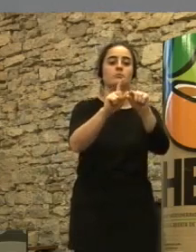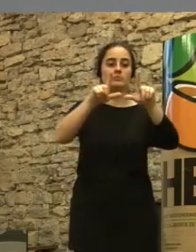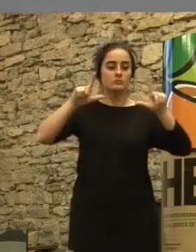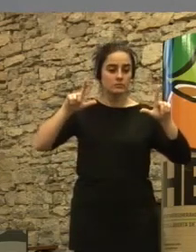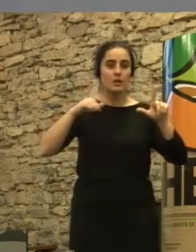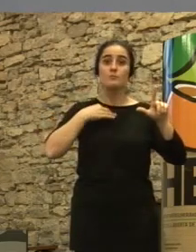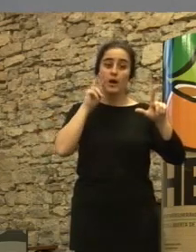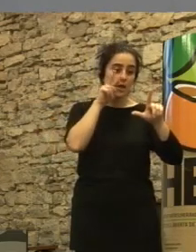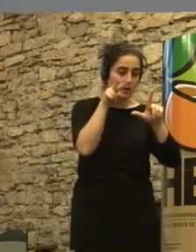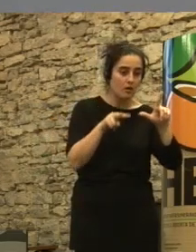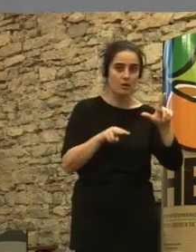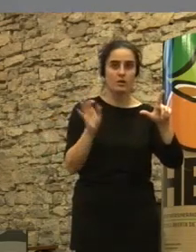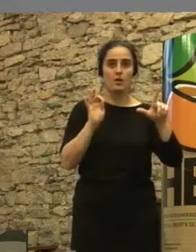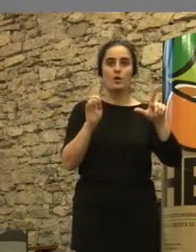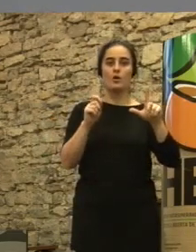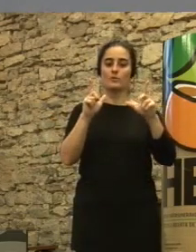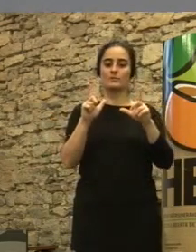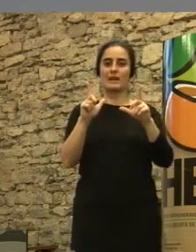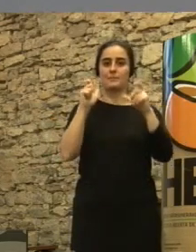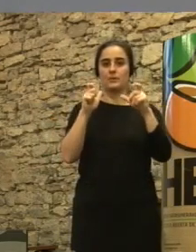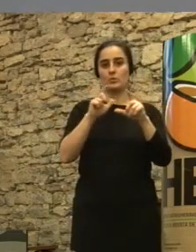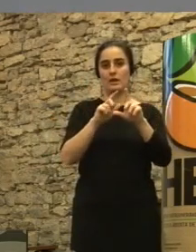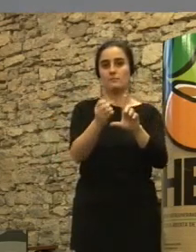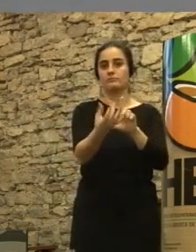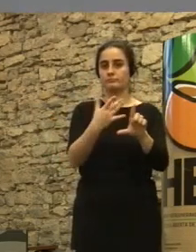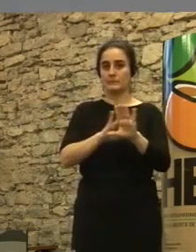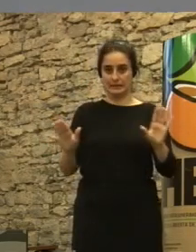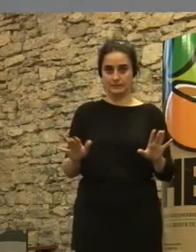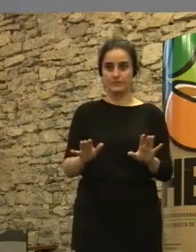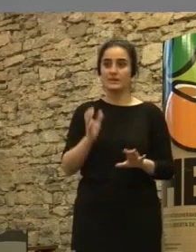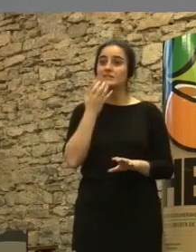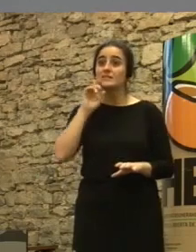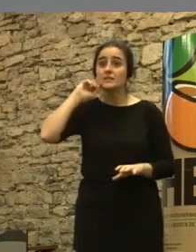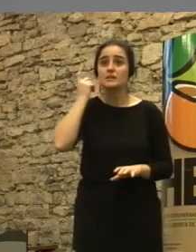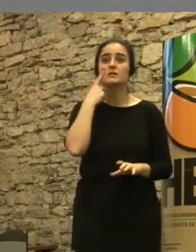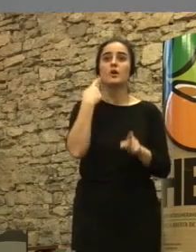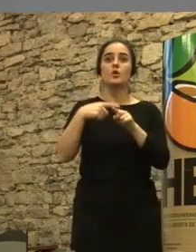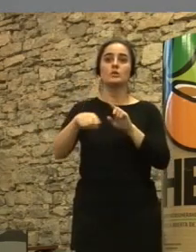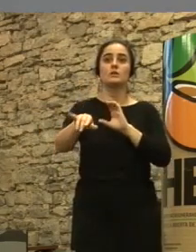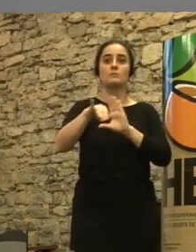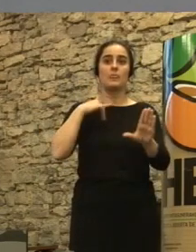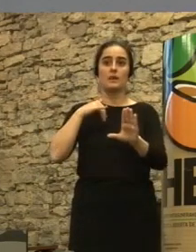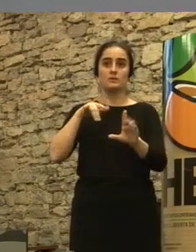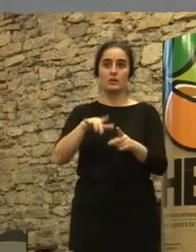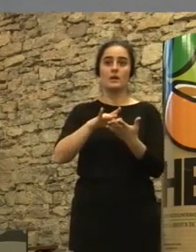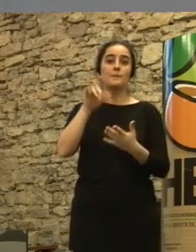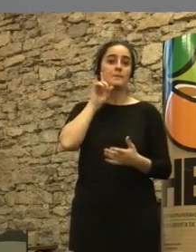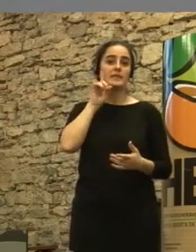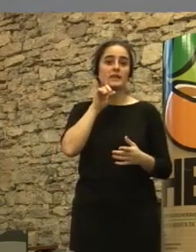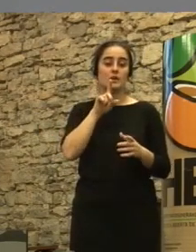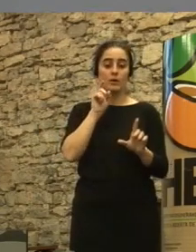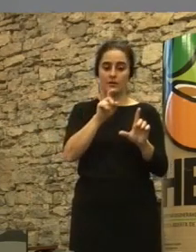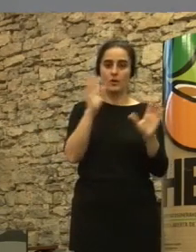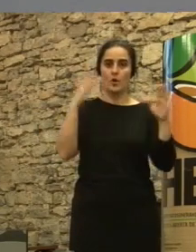ya es otra cosa, que no si recibo una sola captura. Si os dais cuenta, muchas de las cosas que recibimos, que son mentira, nunca tienen enlace. Es simplemente